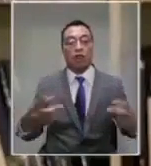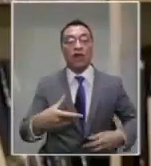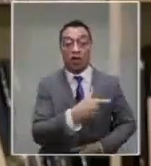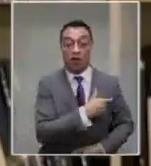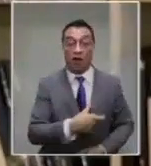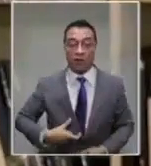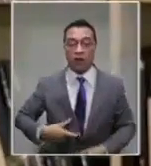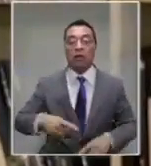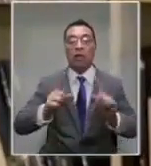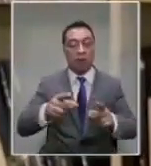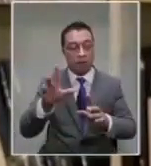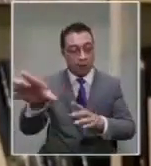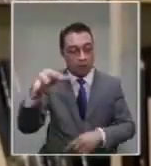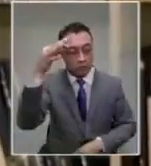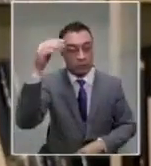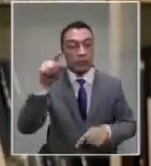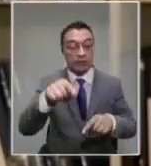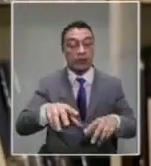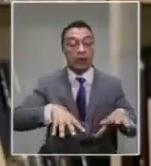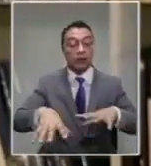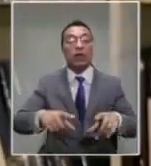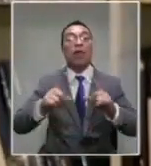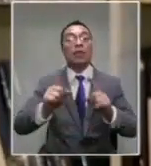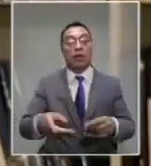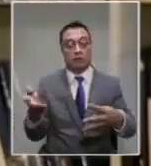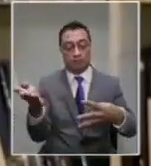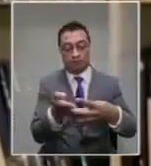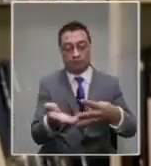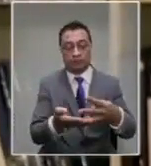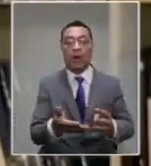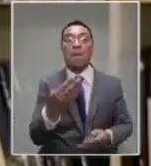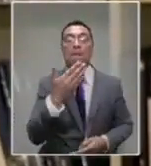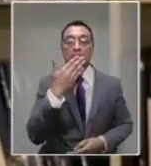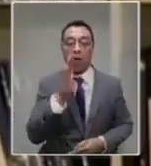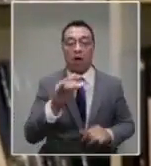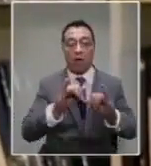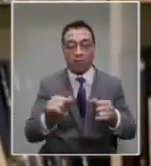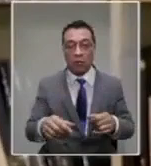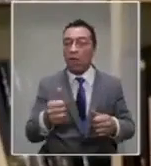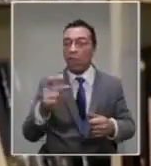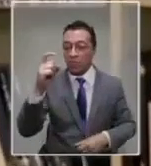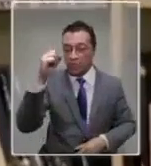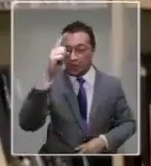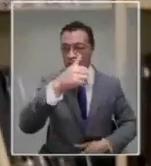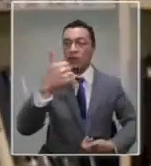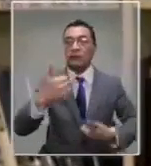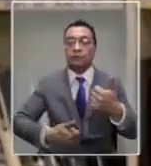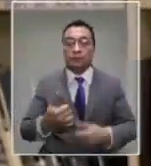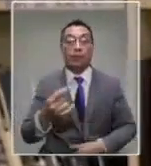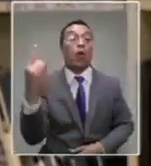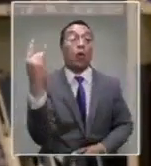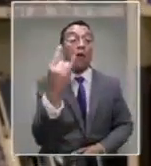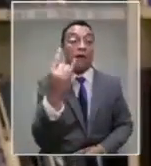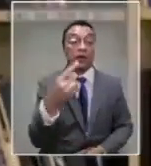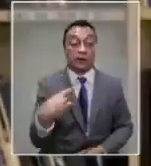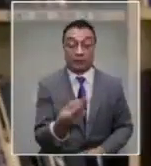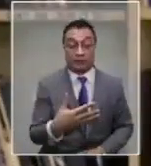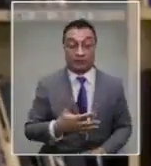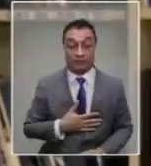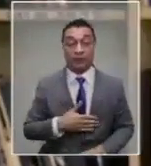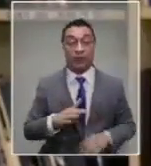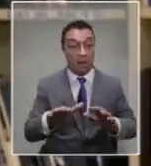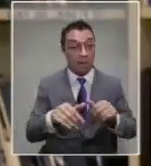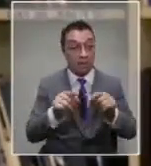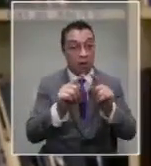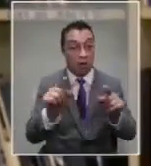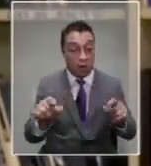el gobierno se dé cuenta que esos recursos hay que distribuirlos de mayor forma, porque si no es muy difícil competir. Y las universidades como las